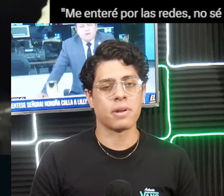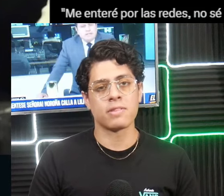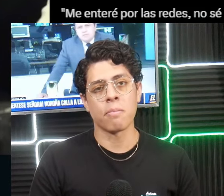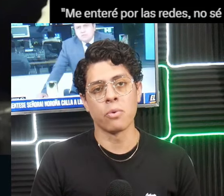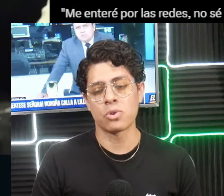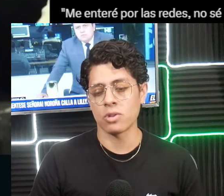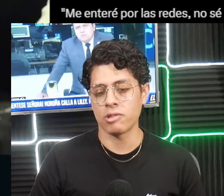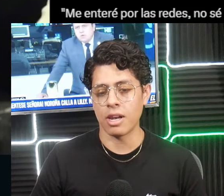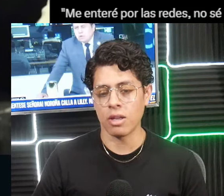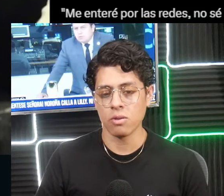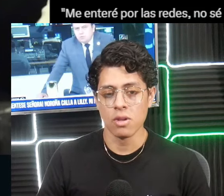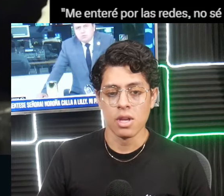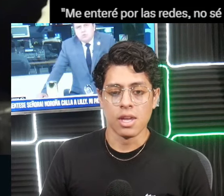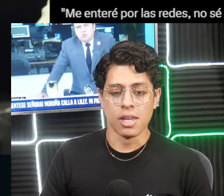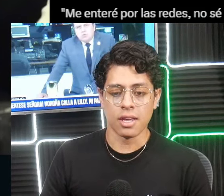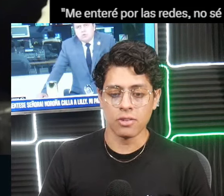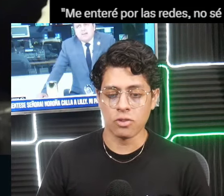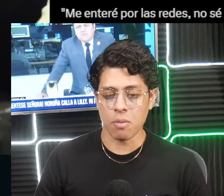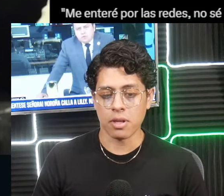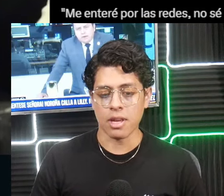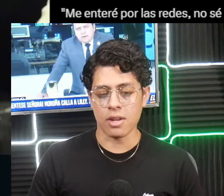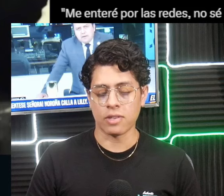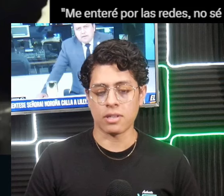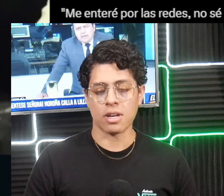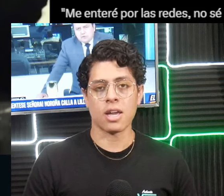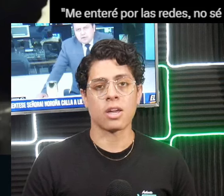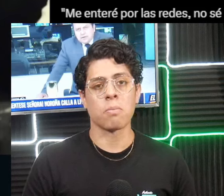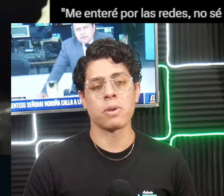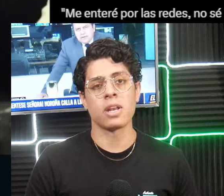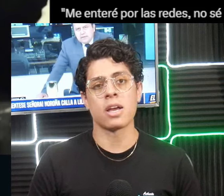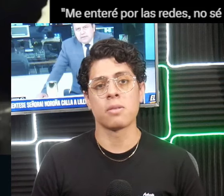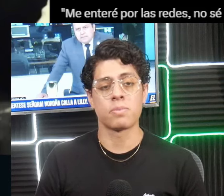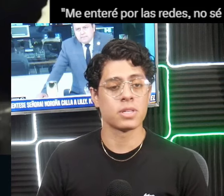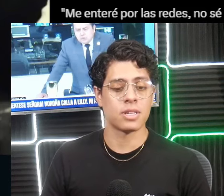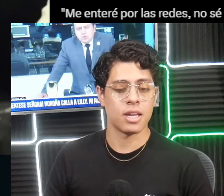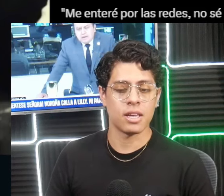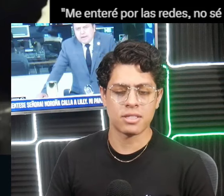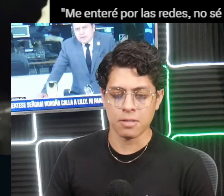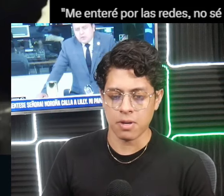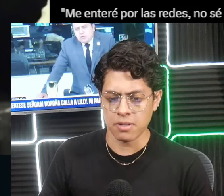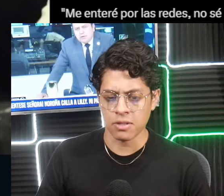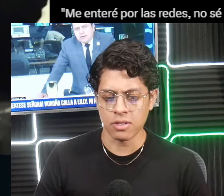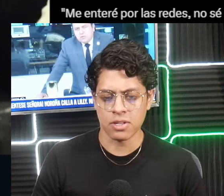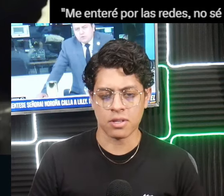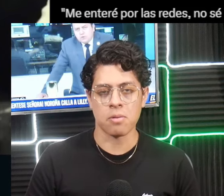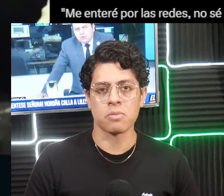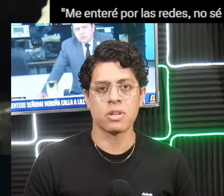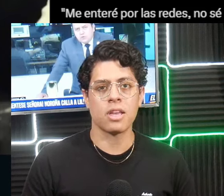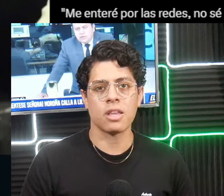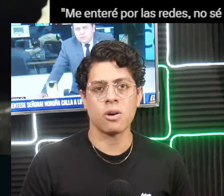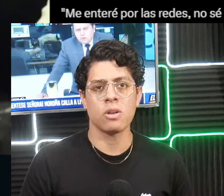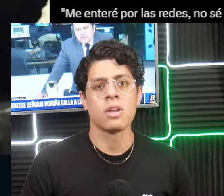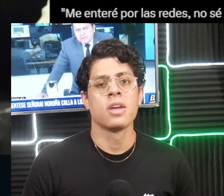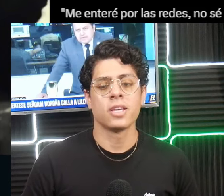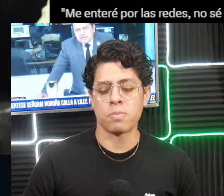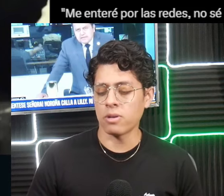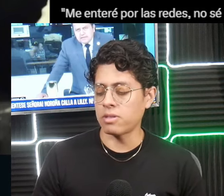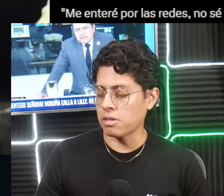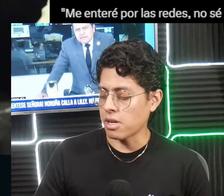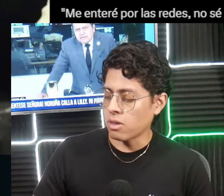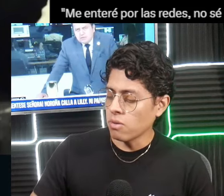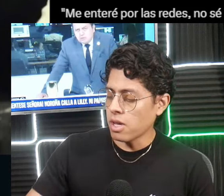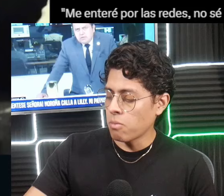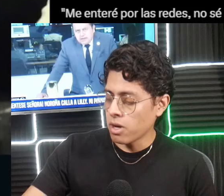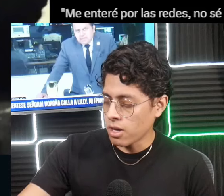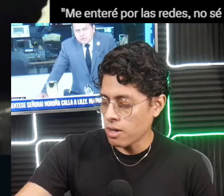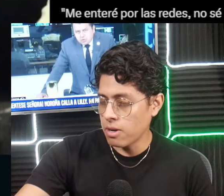saben que se aprecia mucho, este lado, y dejen sus comentarios, acerca de qué opinan, pues de, estas breves noticias, que vimos el día de hoy, espero